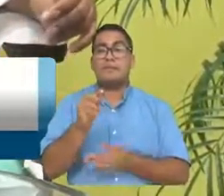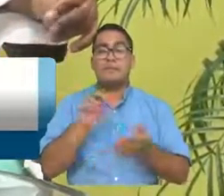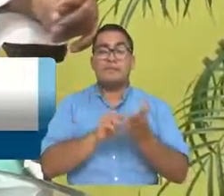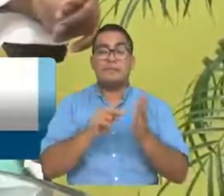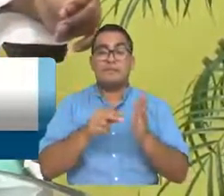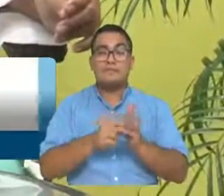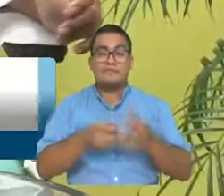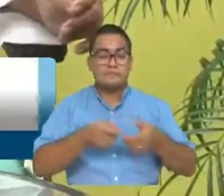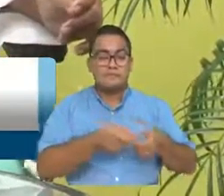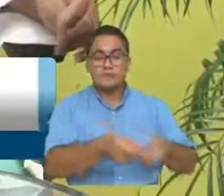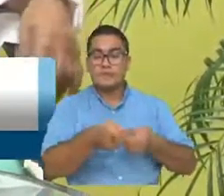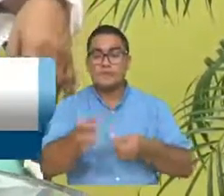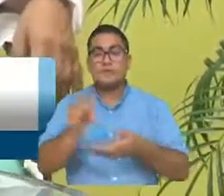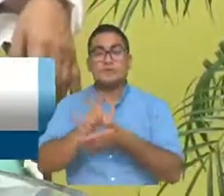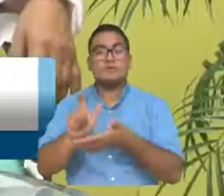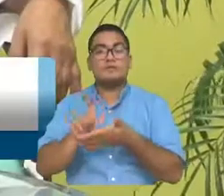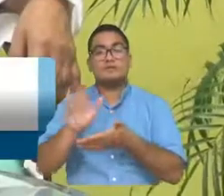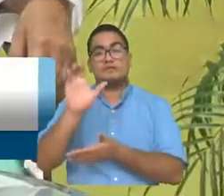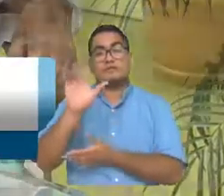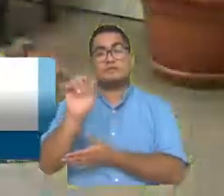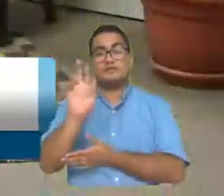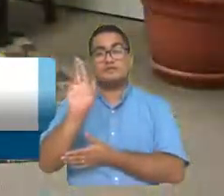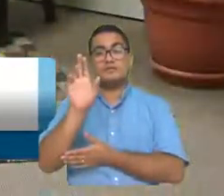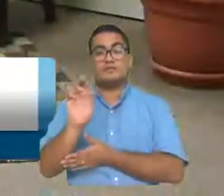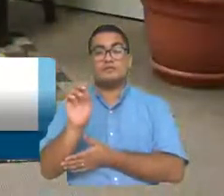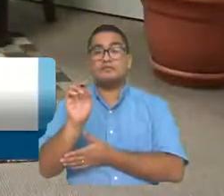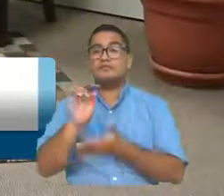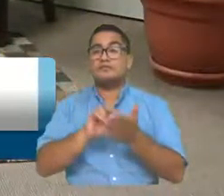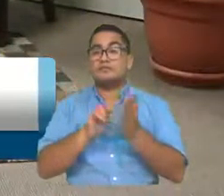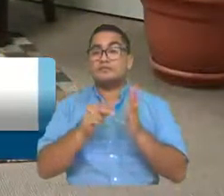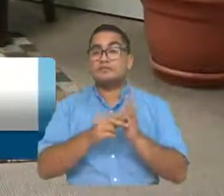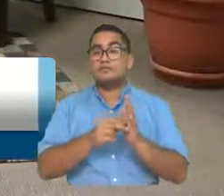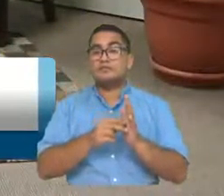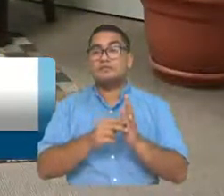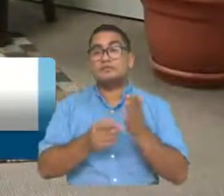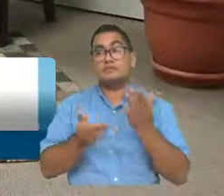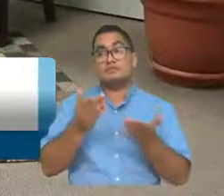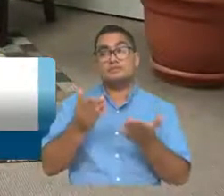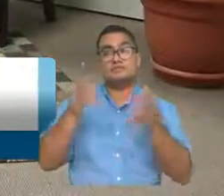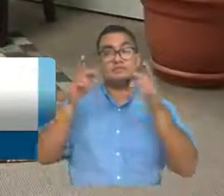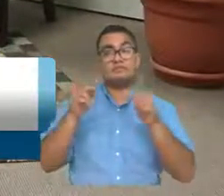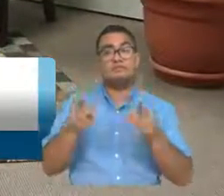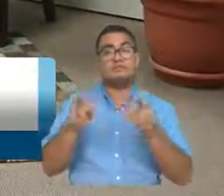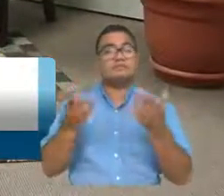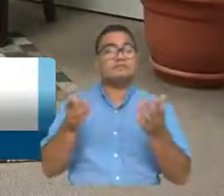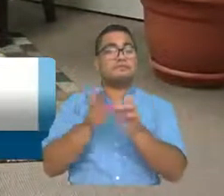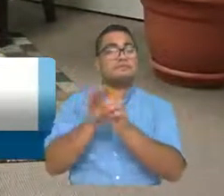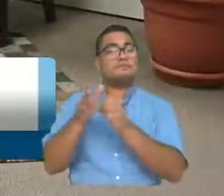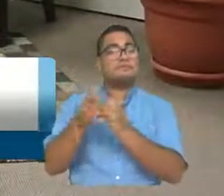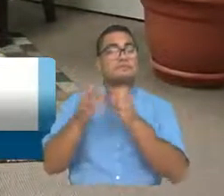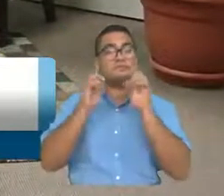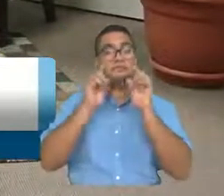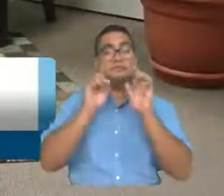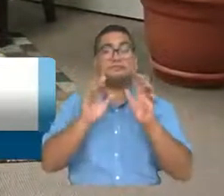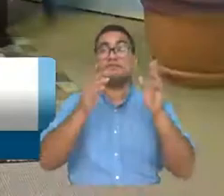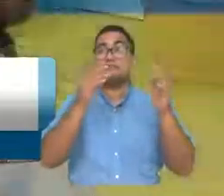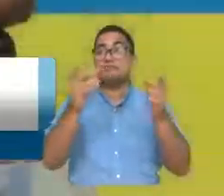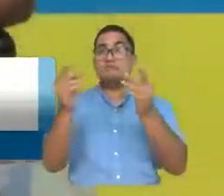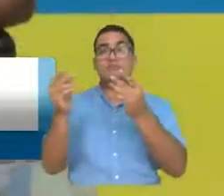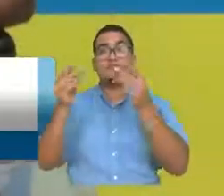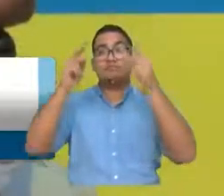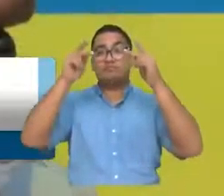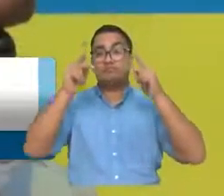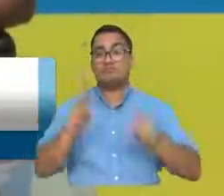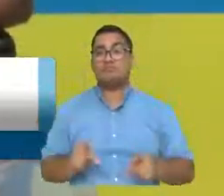Y si tenemos un niño chiquito, mayor razón. Y si está aprendiendo a caminar o está aprendiendo a gatear, mayor razón para